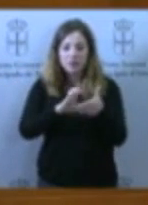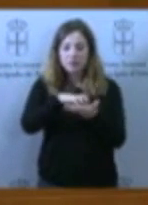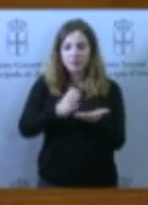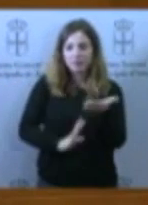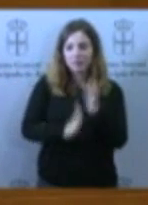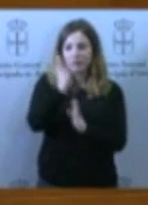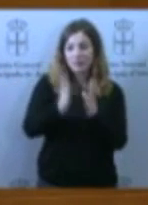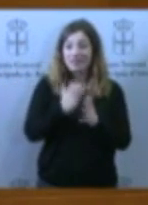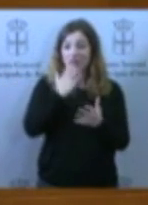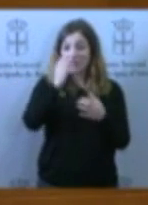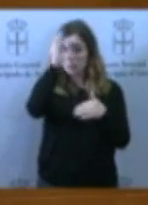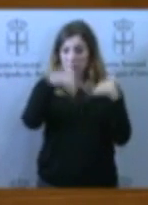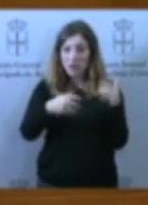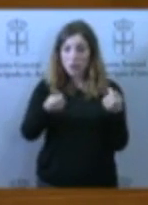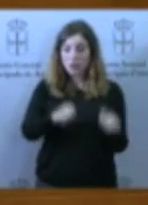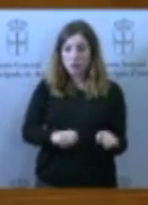asturiana?